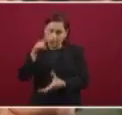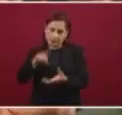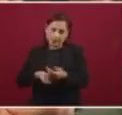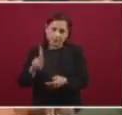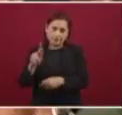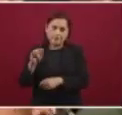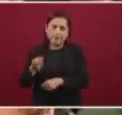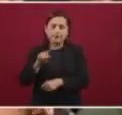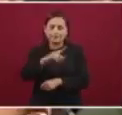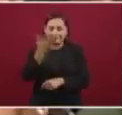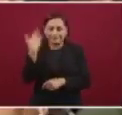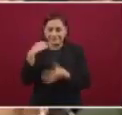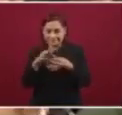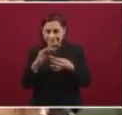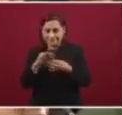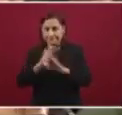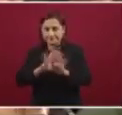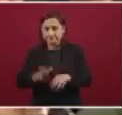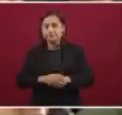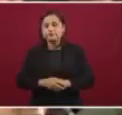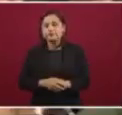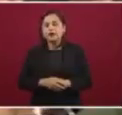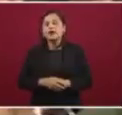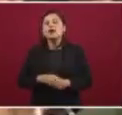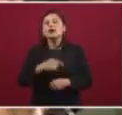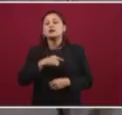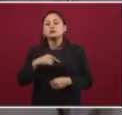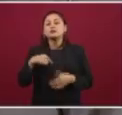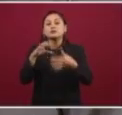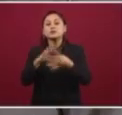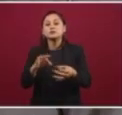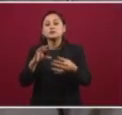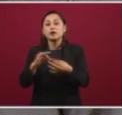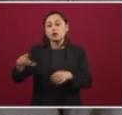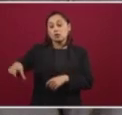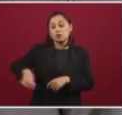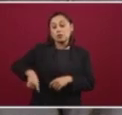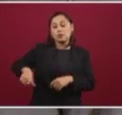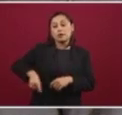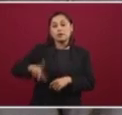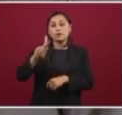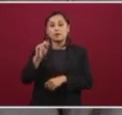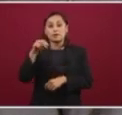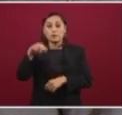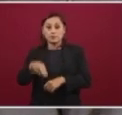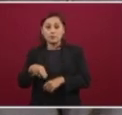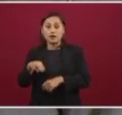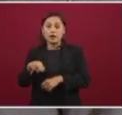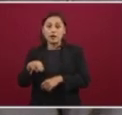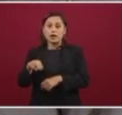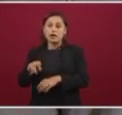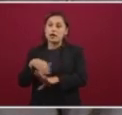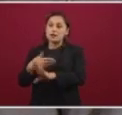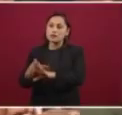precisamente mencionando que a los gobernadores de Acción Nacional se les ha amedrentado desde su gobierno,